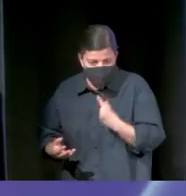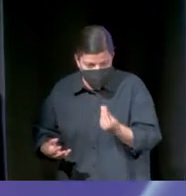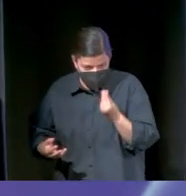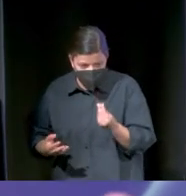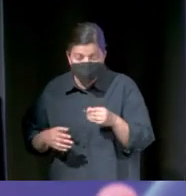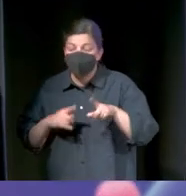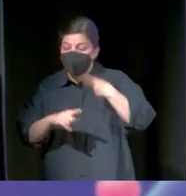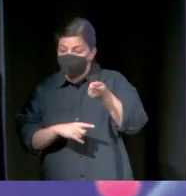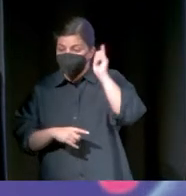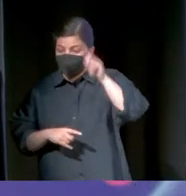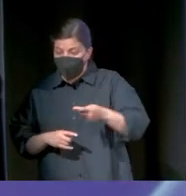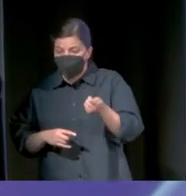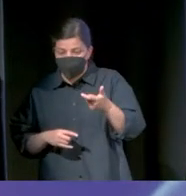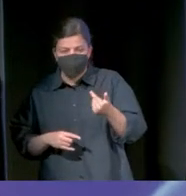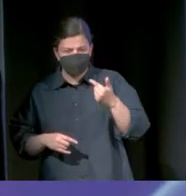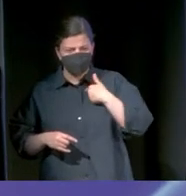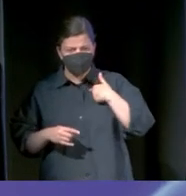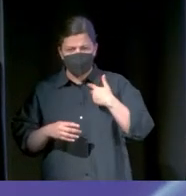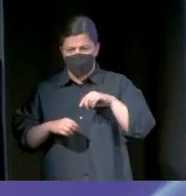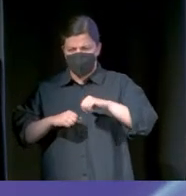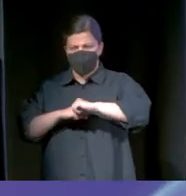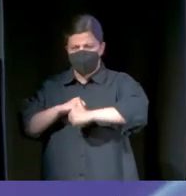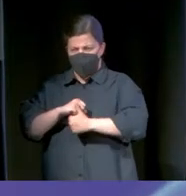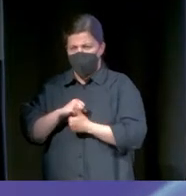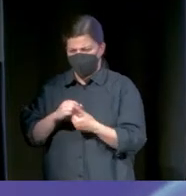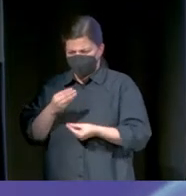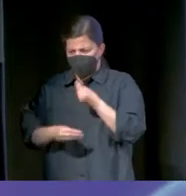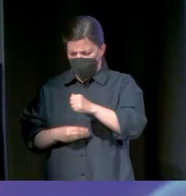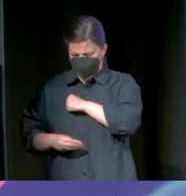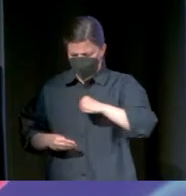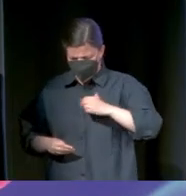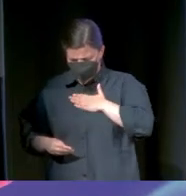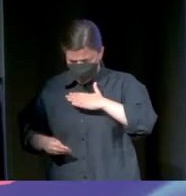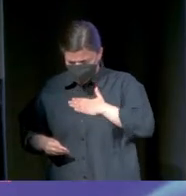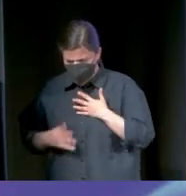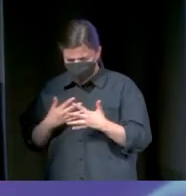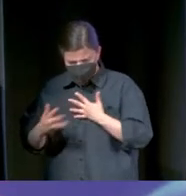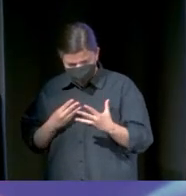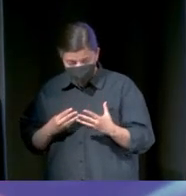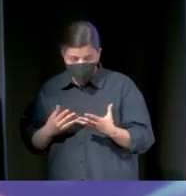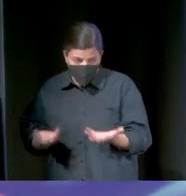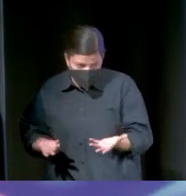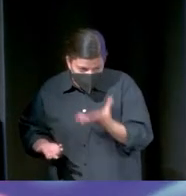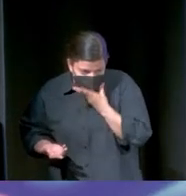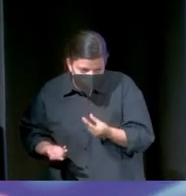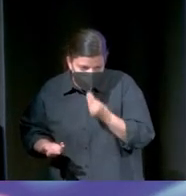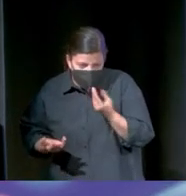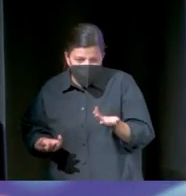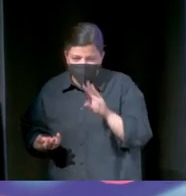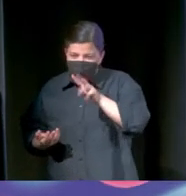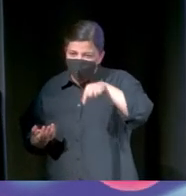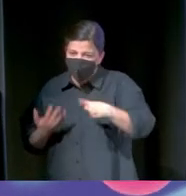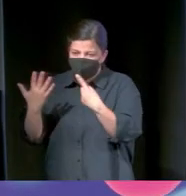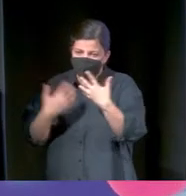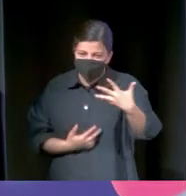dio un poco por él pues eso voy a hacer mi propio pan que necesita no que tampoco en el pan bueno que te sale 3.65